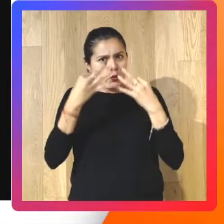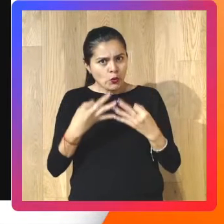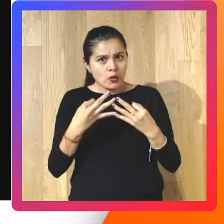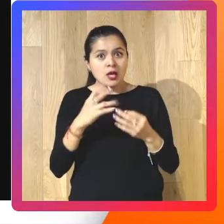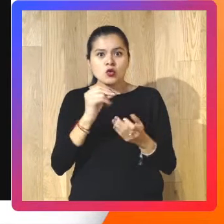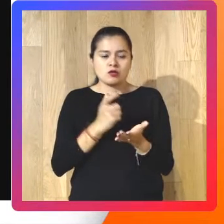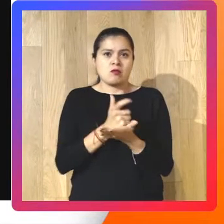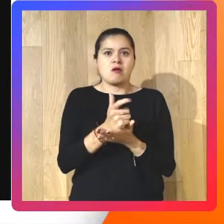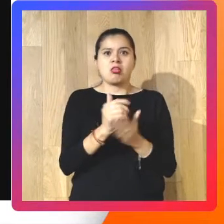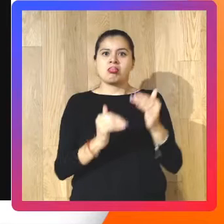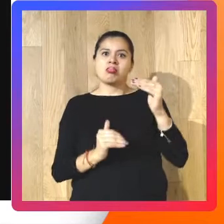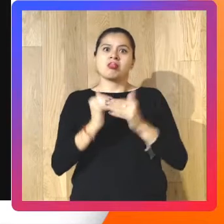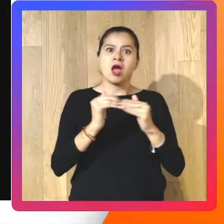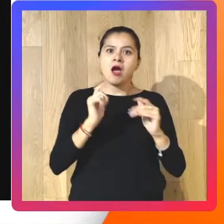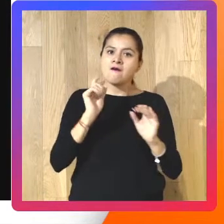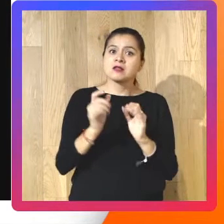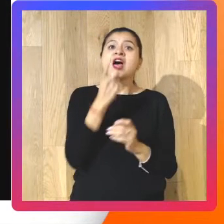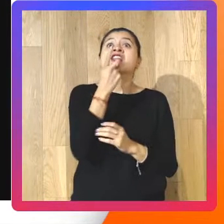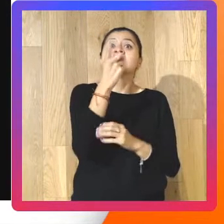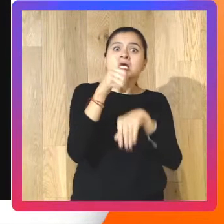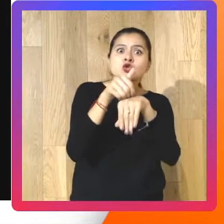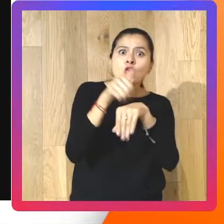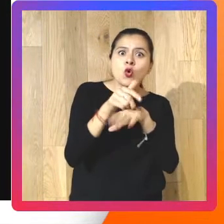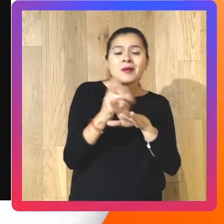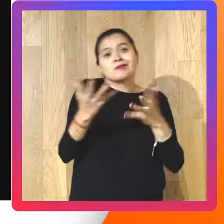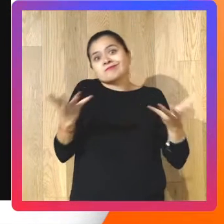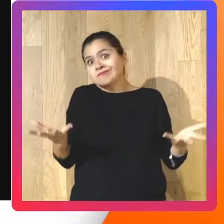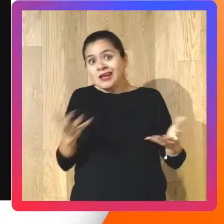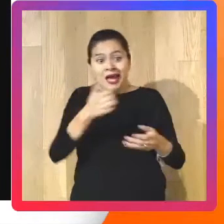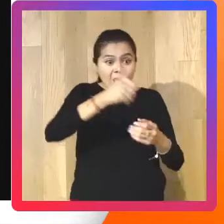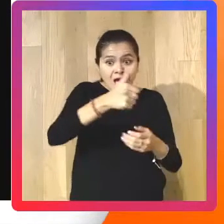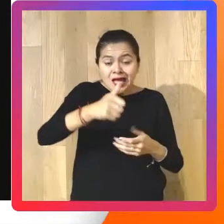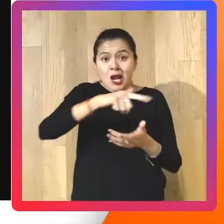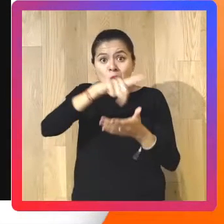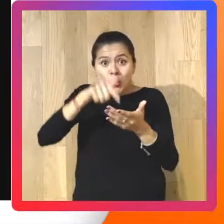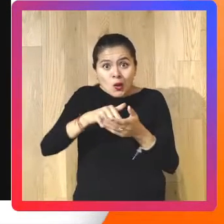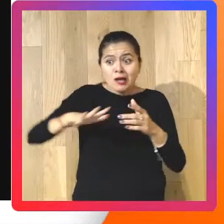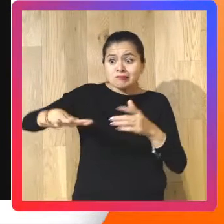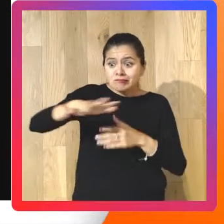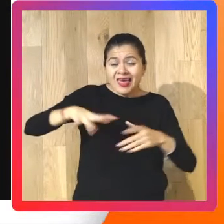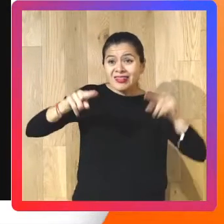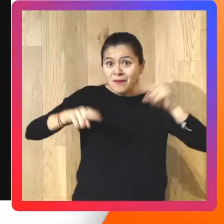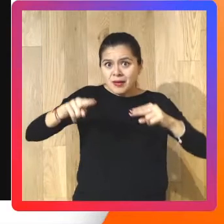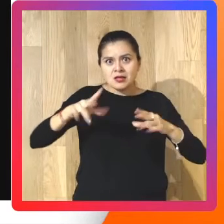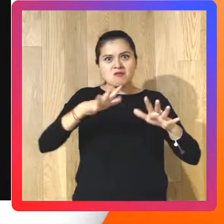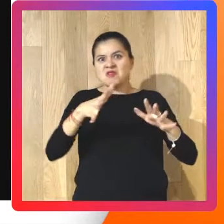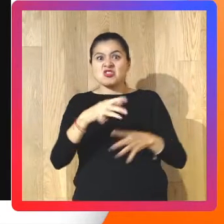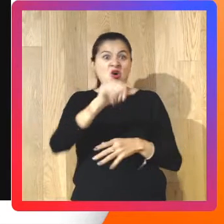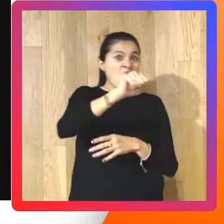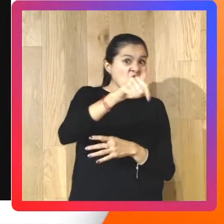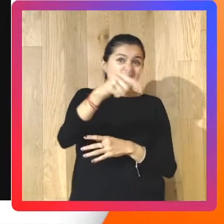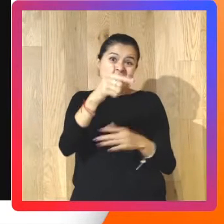es fija. Todo el mundo en los medios me dice, pero di la cantidad. Pues yo qué sé, porque es diferente de cada lugar, depende del tamaño del hogar. Quieren una cantidad, anda por los 11,